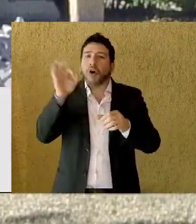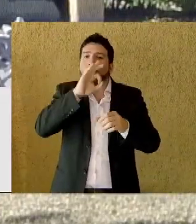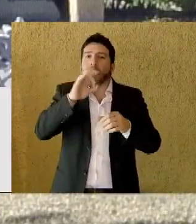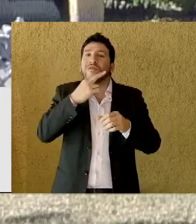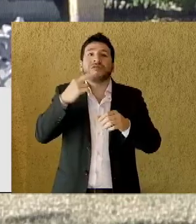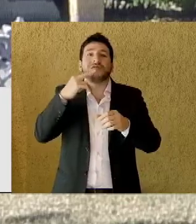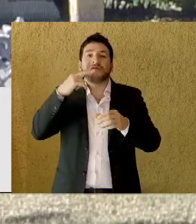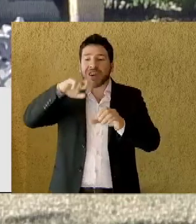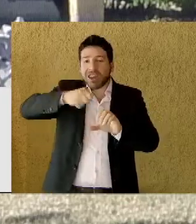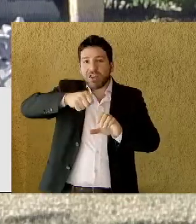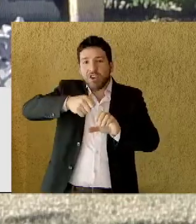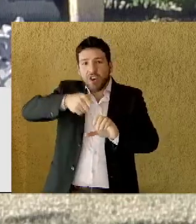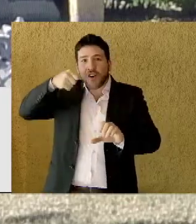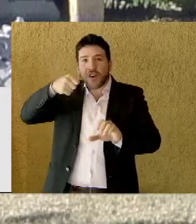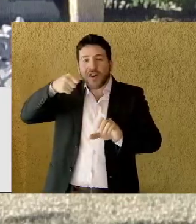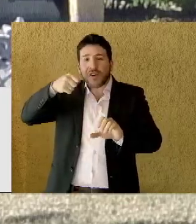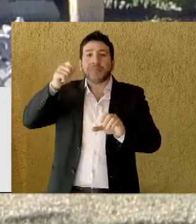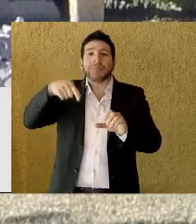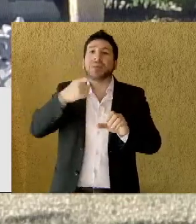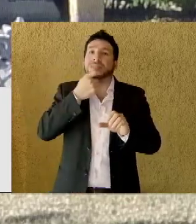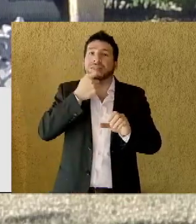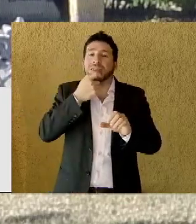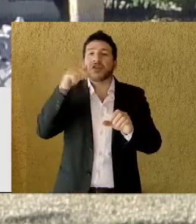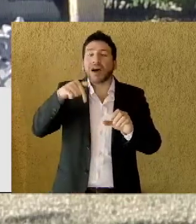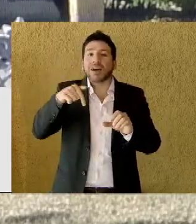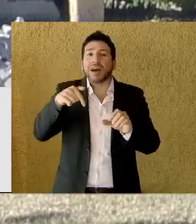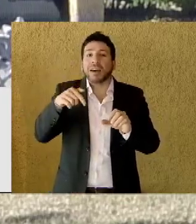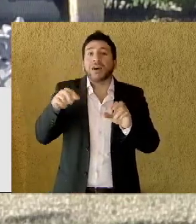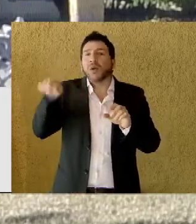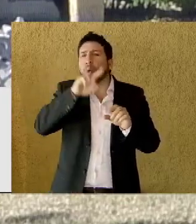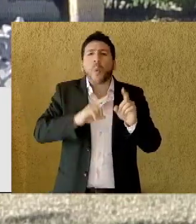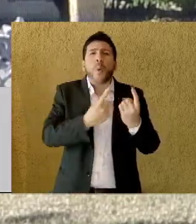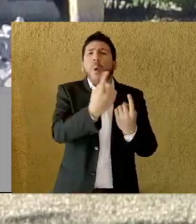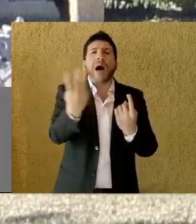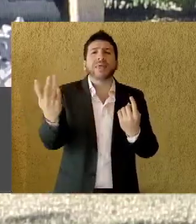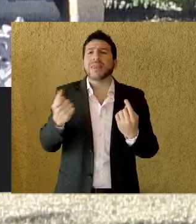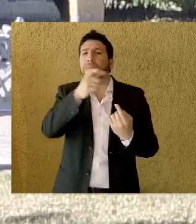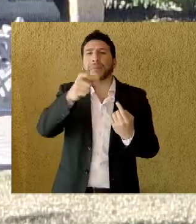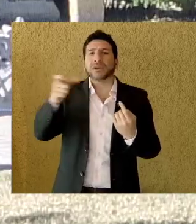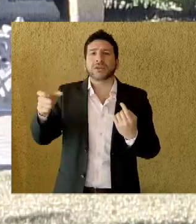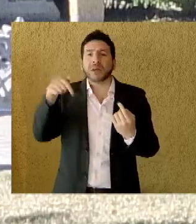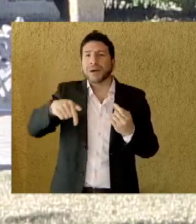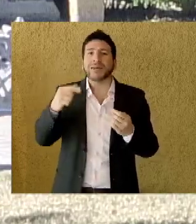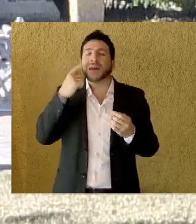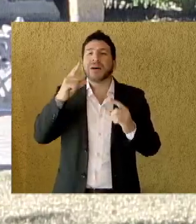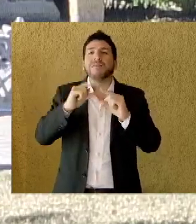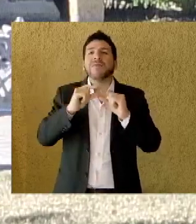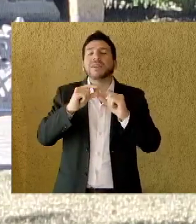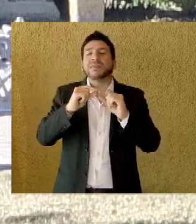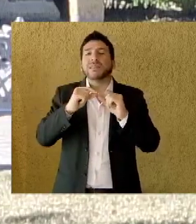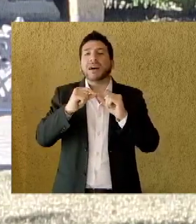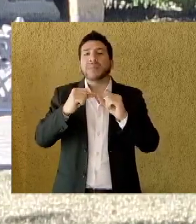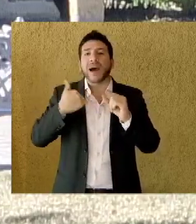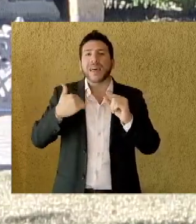Malbec mendocino? Bueno, ¿por qué no también otro varietal? Claro que está permitido, descorchando para celebrar esta fecha patria, descorchando para celebrar